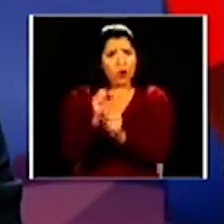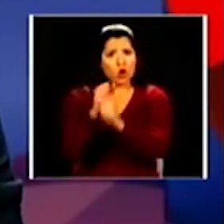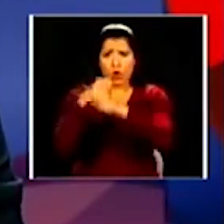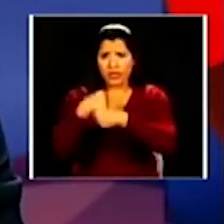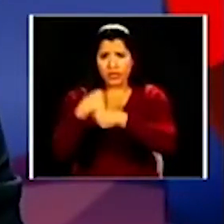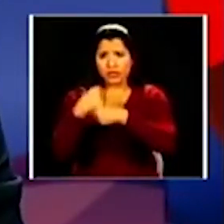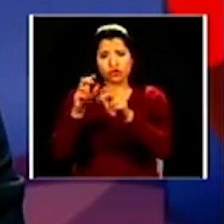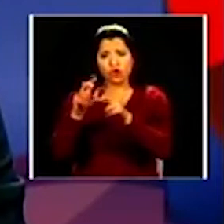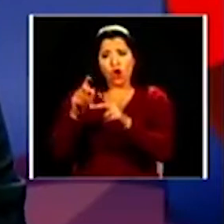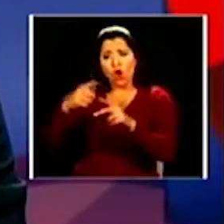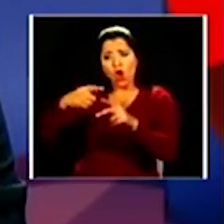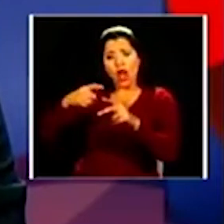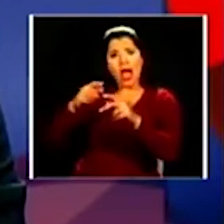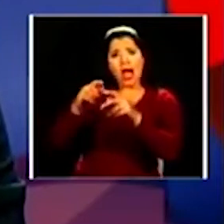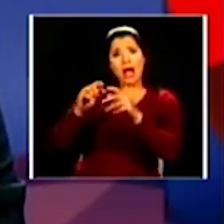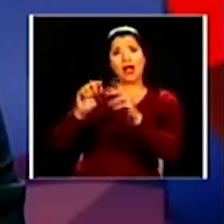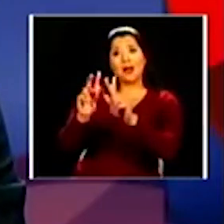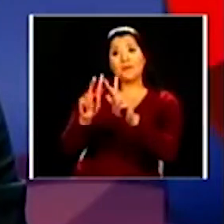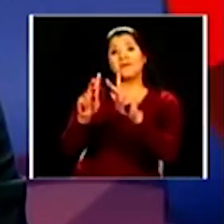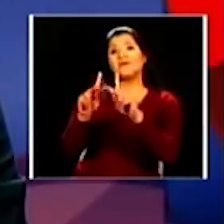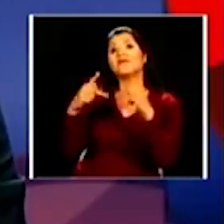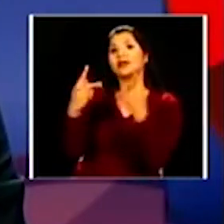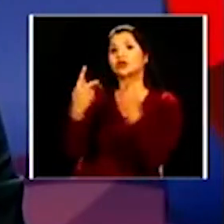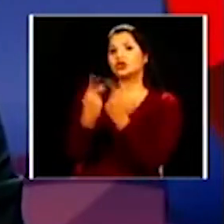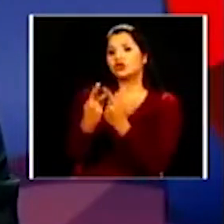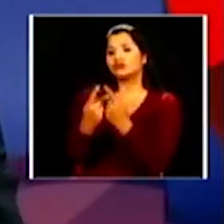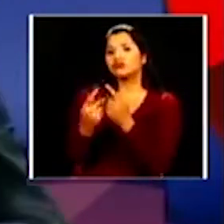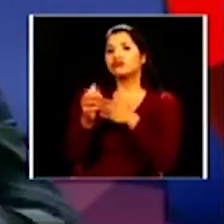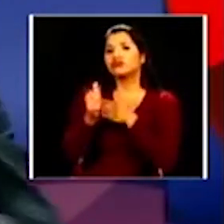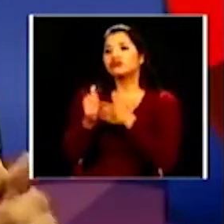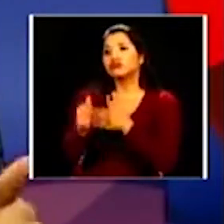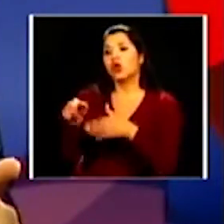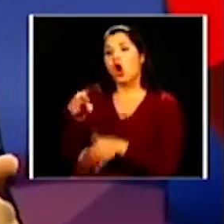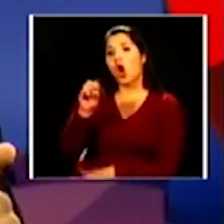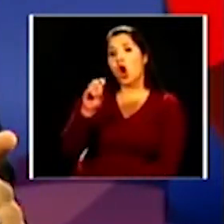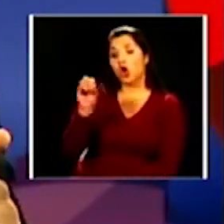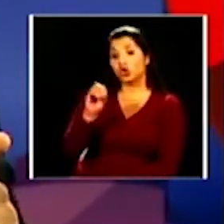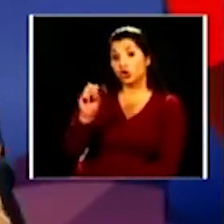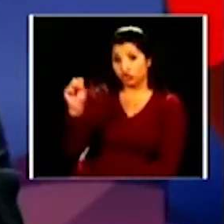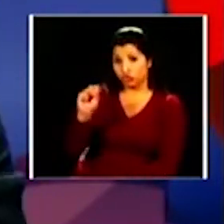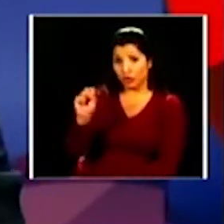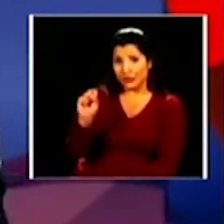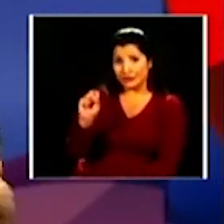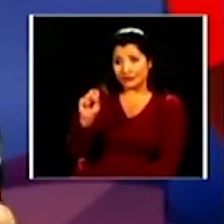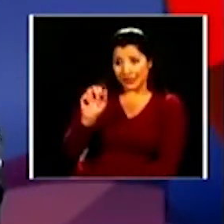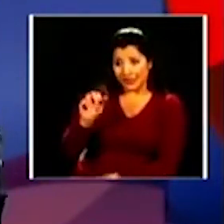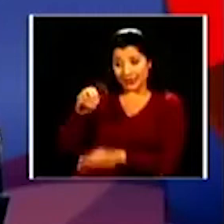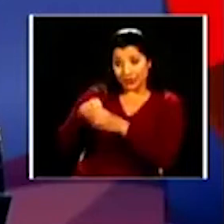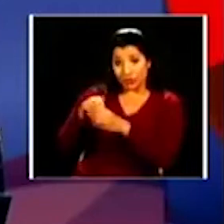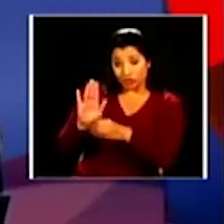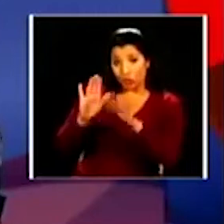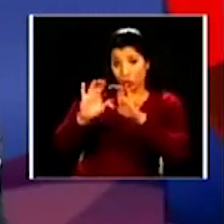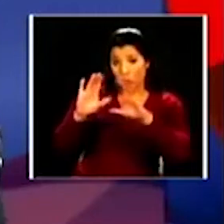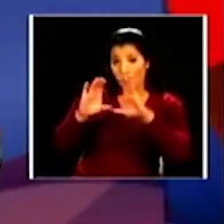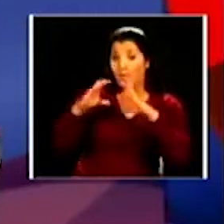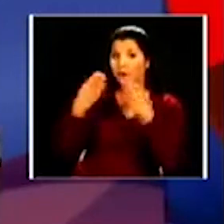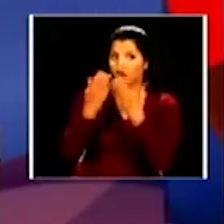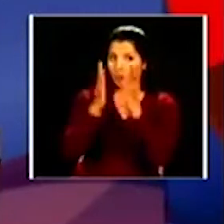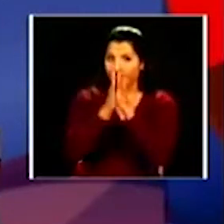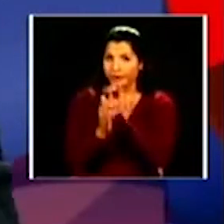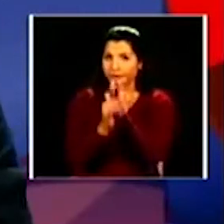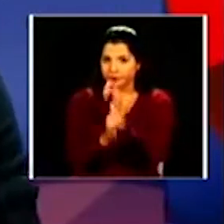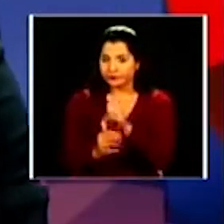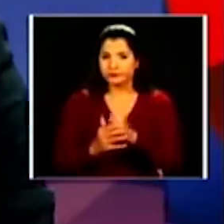en la comisión que investigó este tema. Y señalamos a las personas que había que apartar, que eventualmente fueron apartados, aunque sí